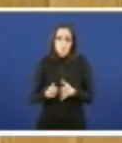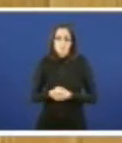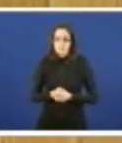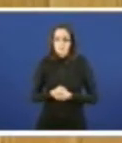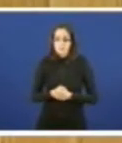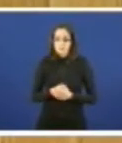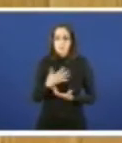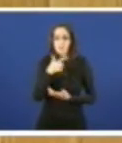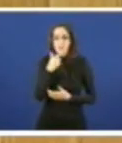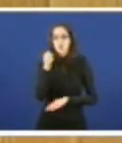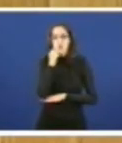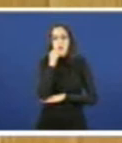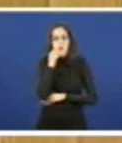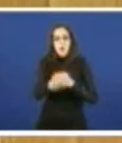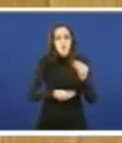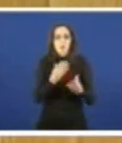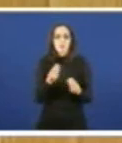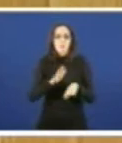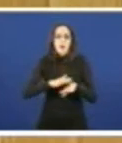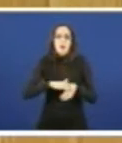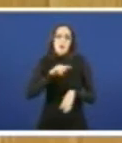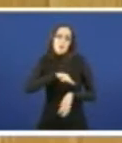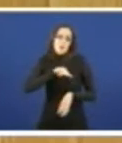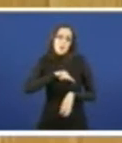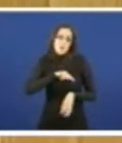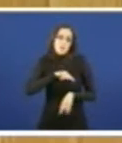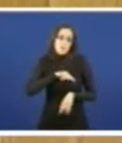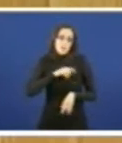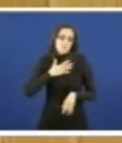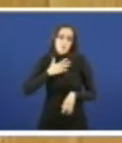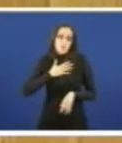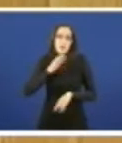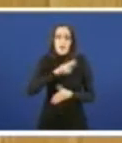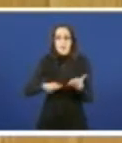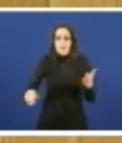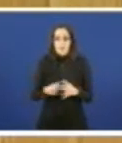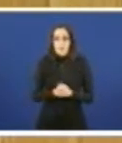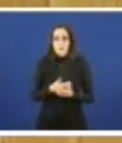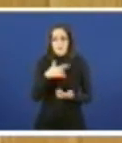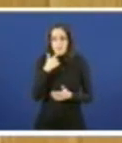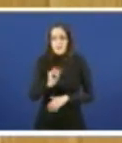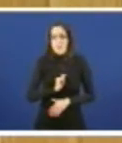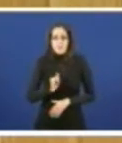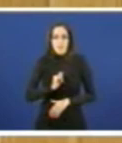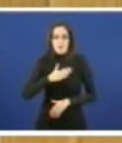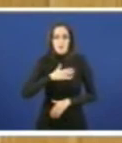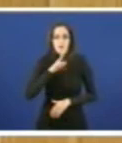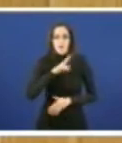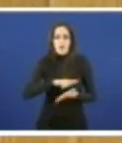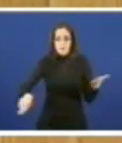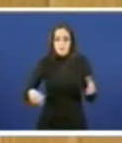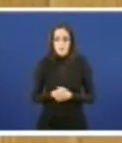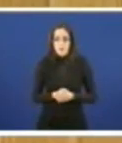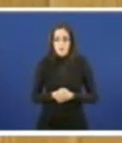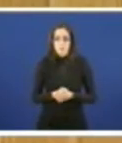Rosalía é a que máis fixo pola conciencia de Galicia. Os seus versos fixeron máis pola identidade de Galicia que todas as letras